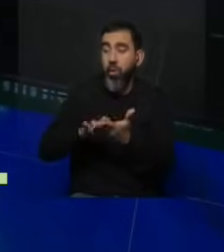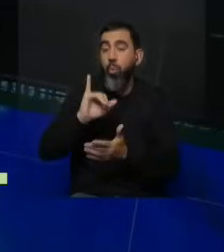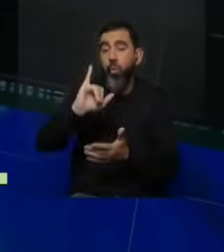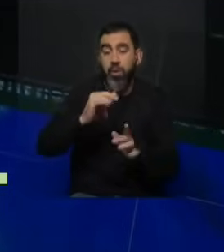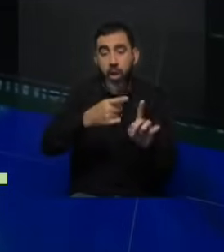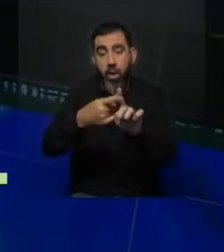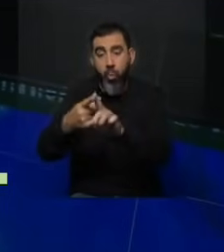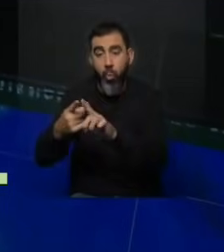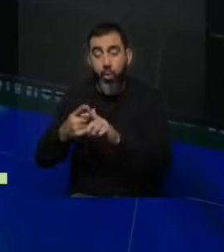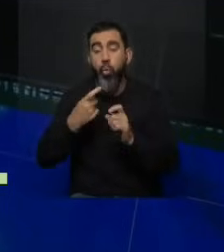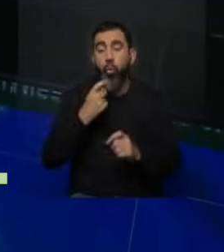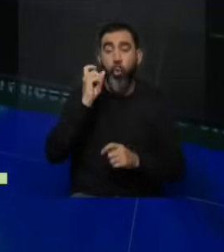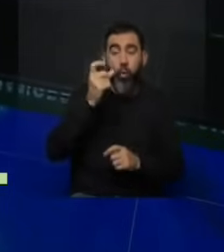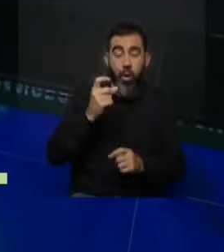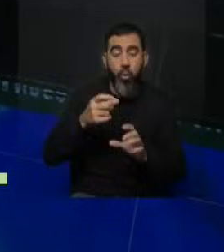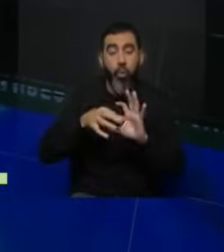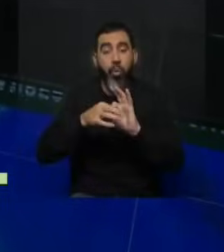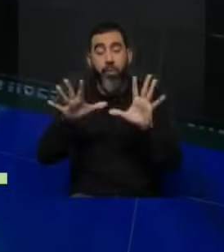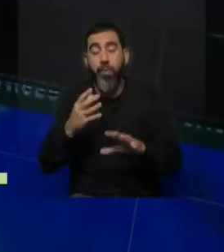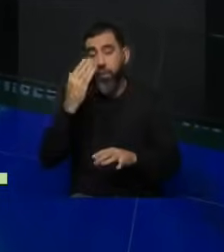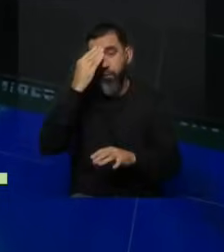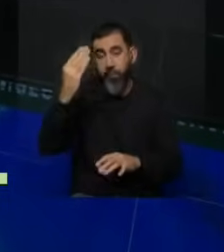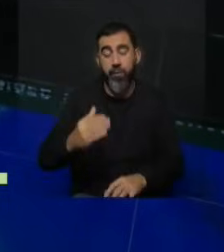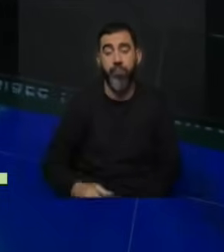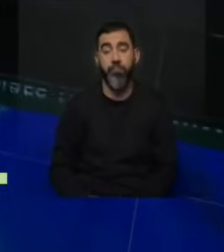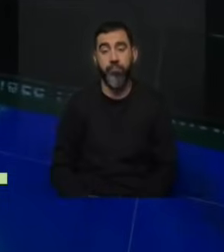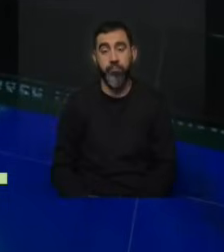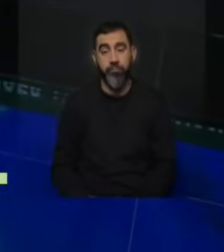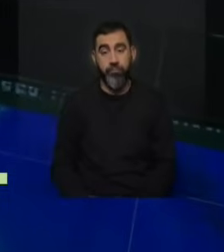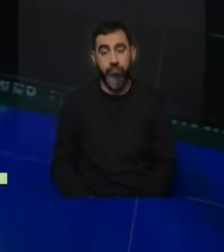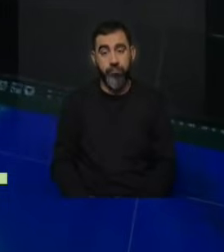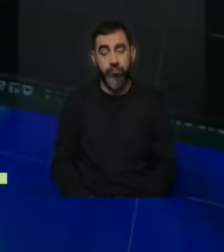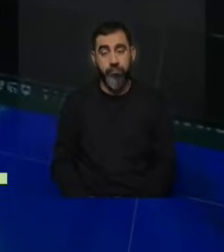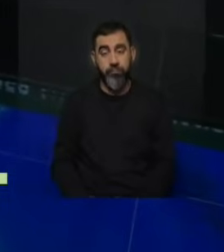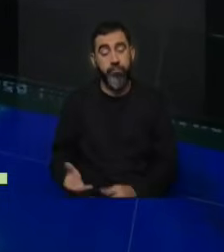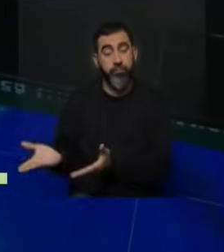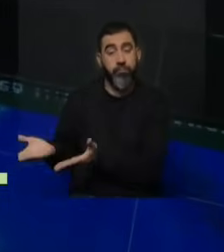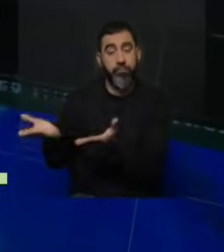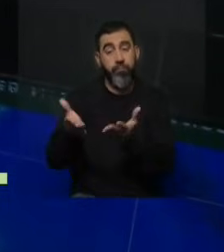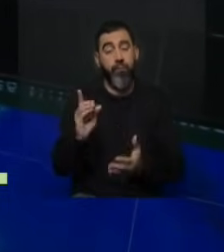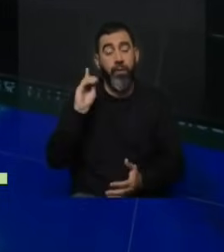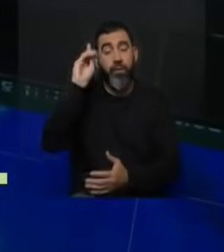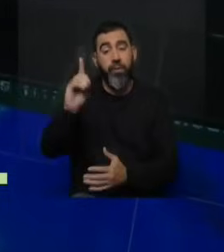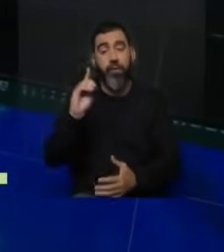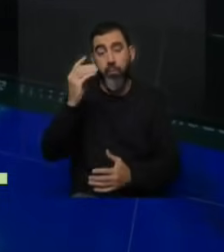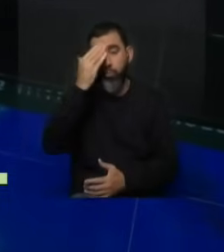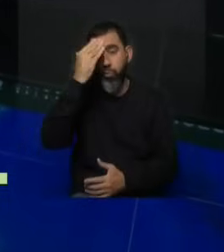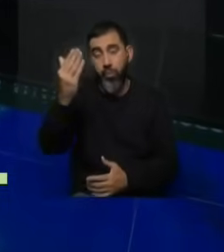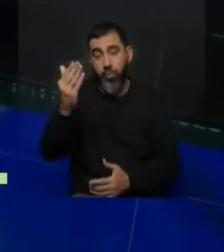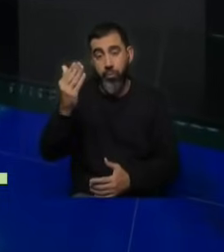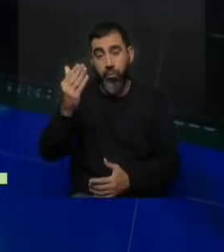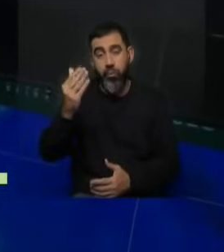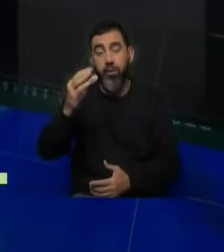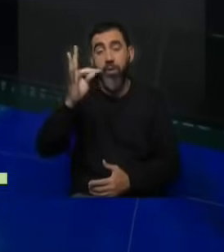acuerdo entre el partido Colorado el partido independiente y el frente amplio en ese sentido vamos a estar recibiendo el diputado del frente amplio